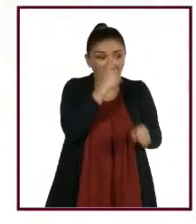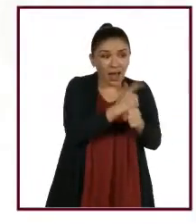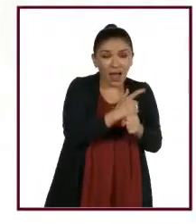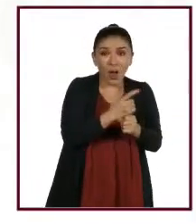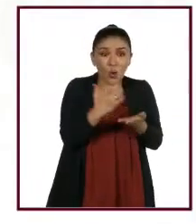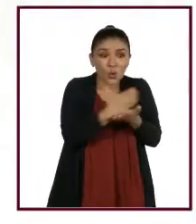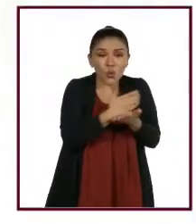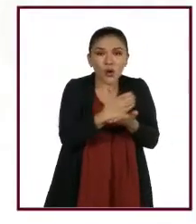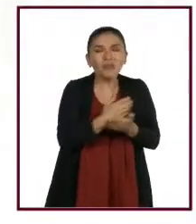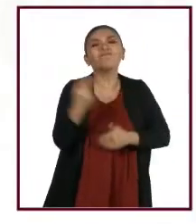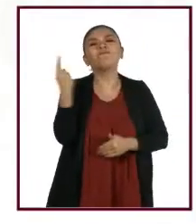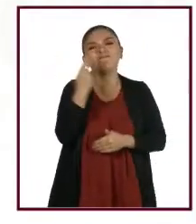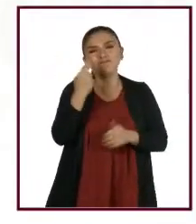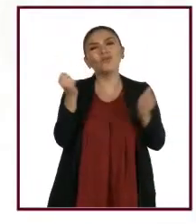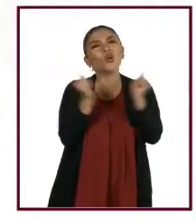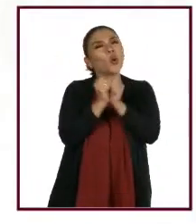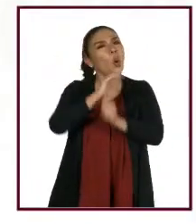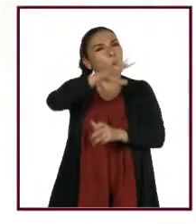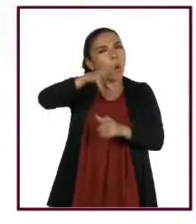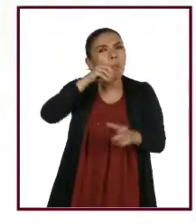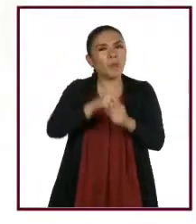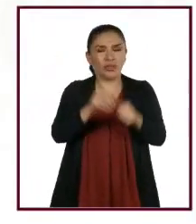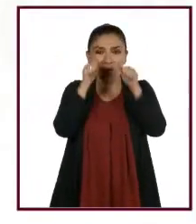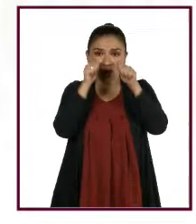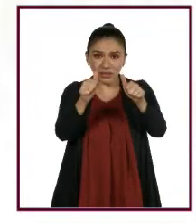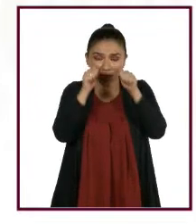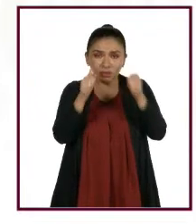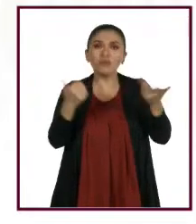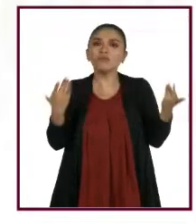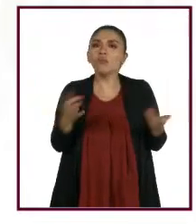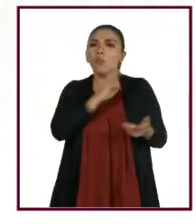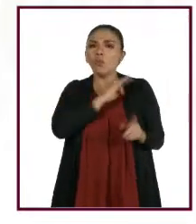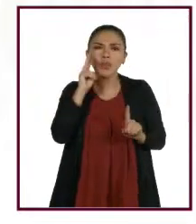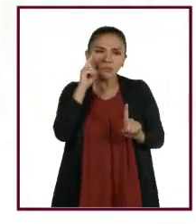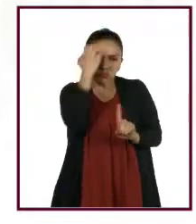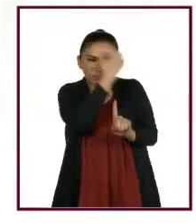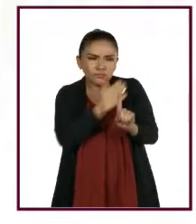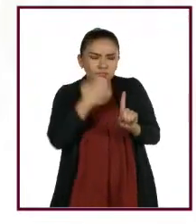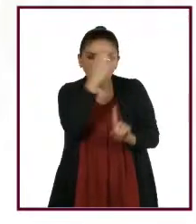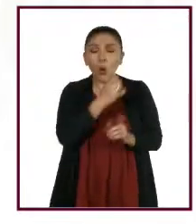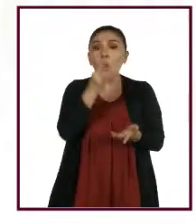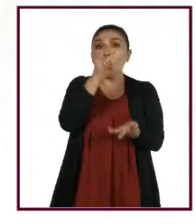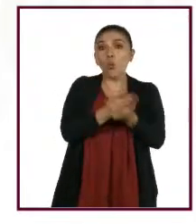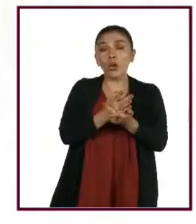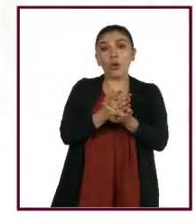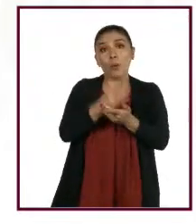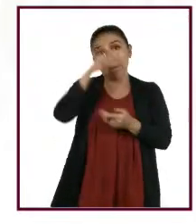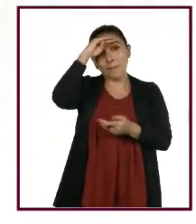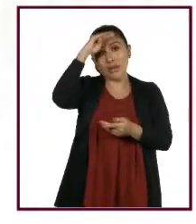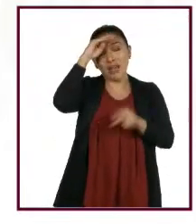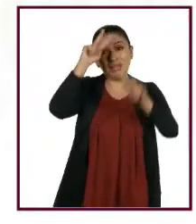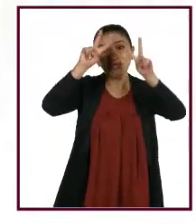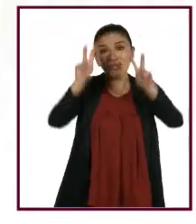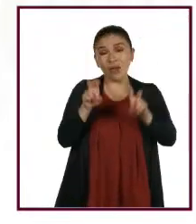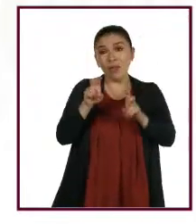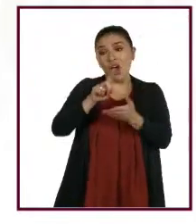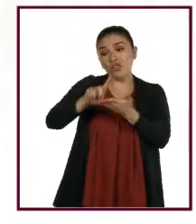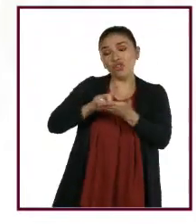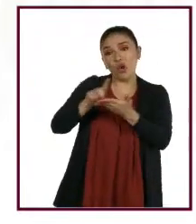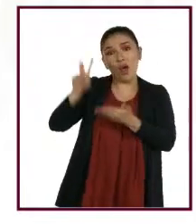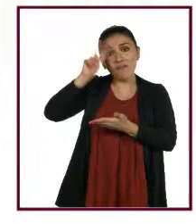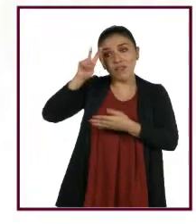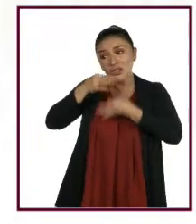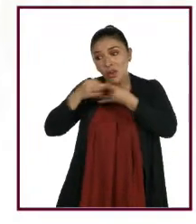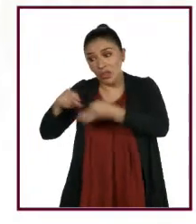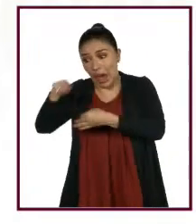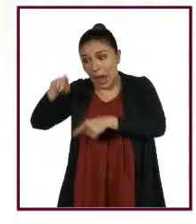es que necesitamos un tratamiento integrado, es decir, donde podamos observar no únicamente la parte del consumo de la sustancia,